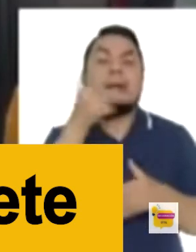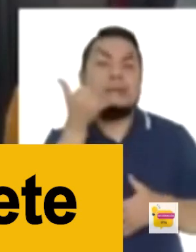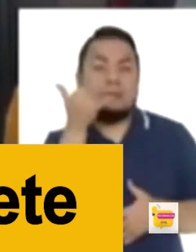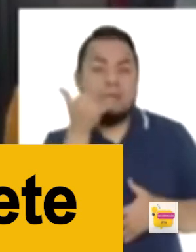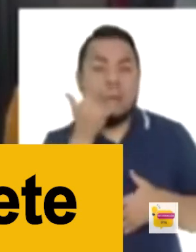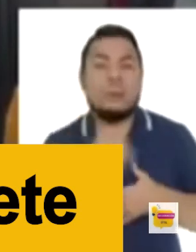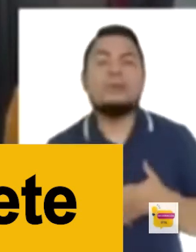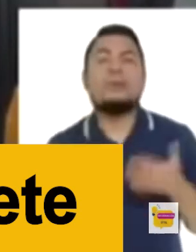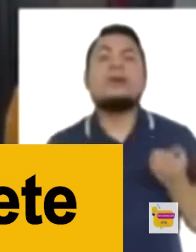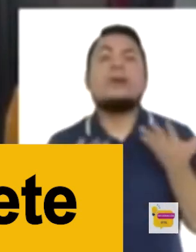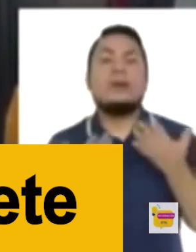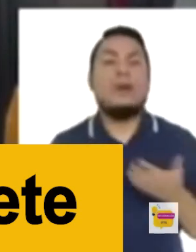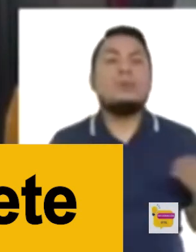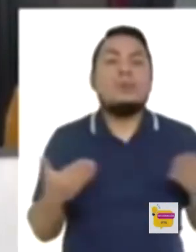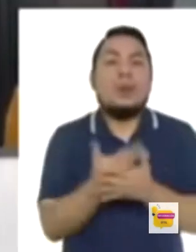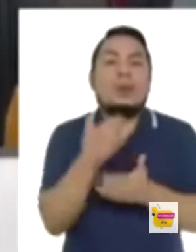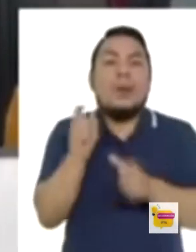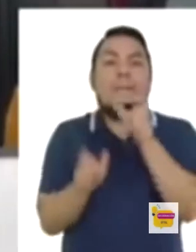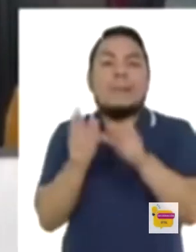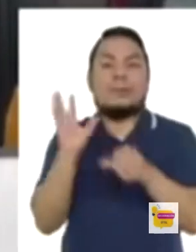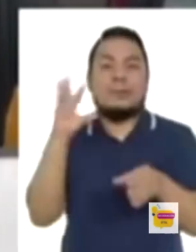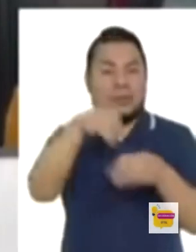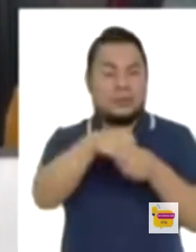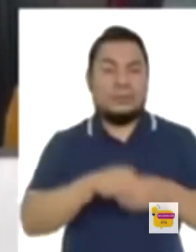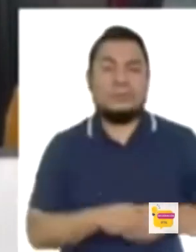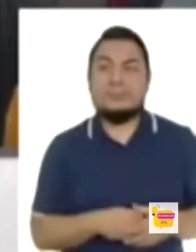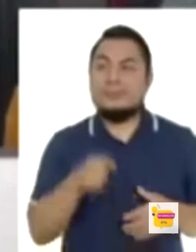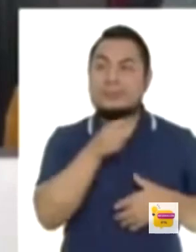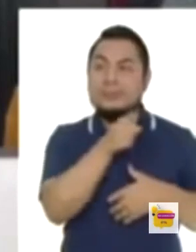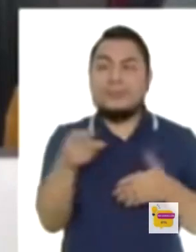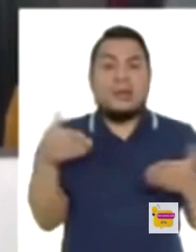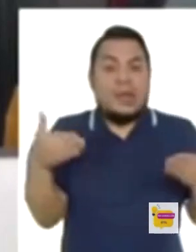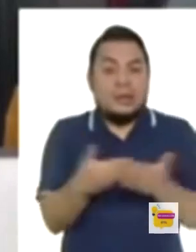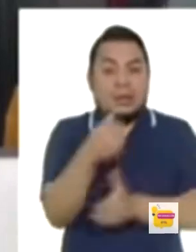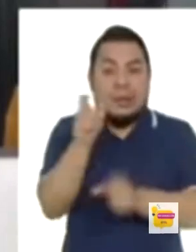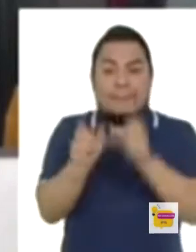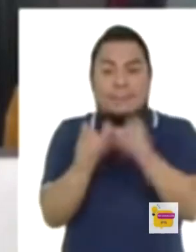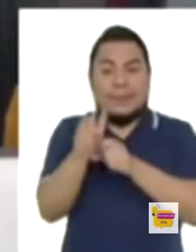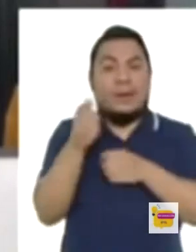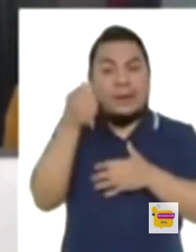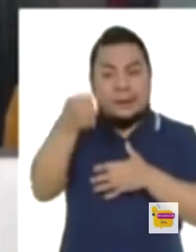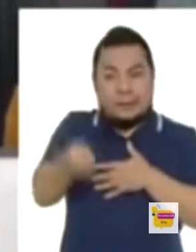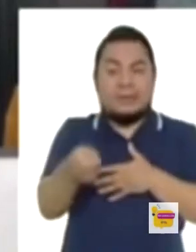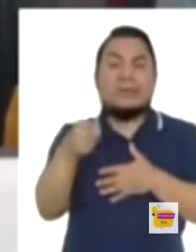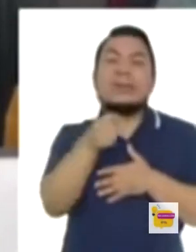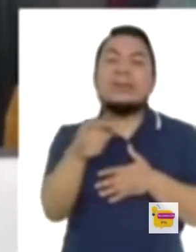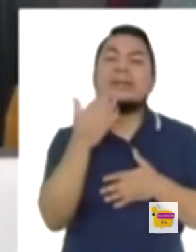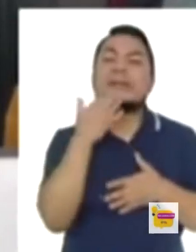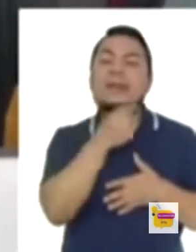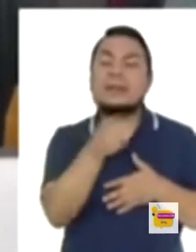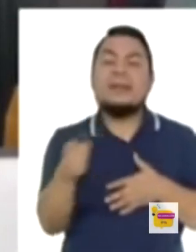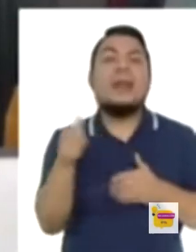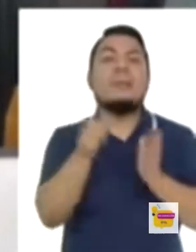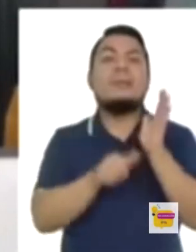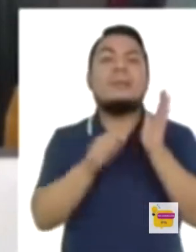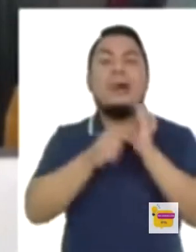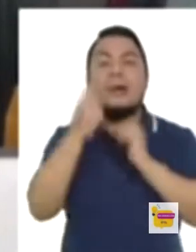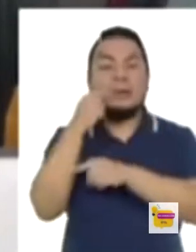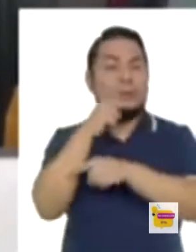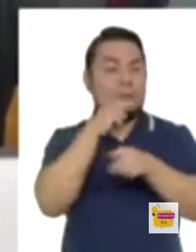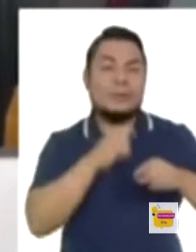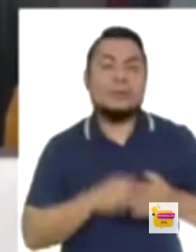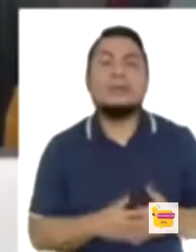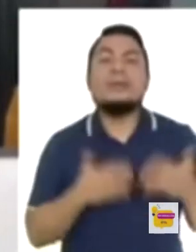que son nuevos usuarios. Estos nuevos usuarios son aquellas hermanas y